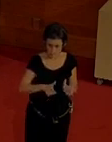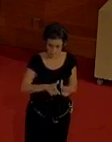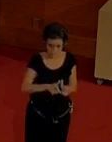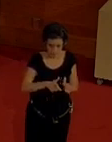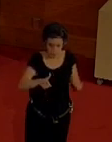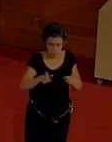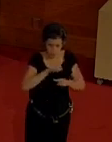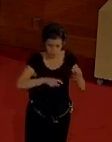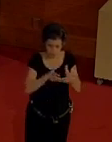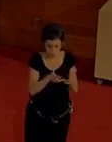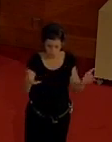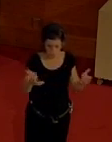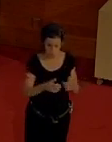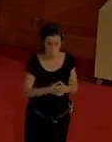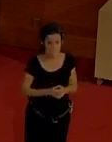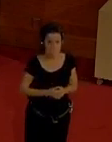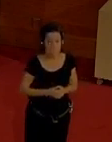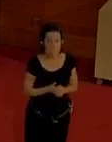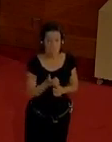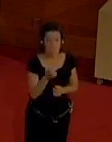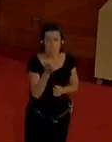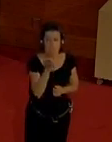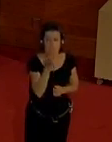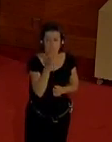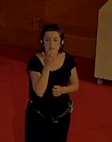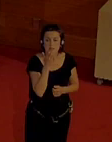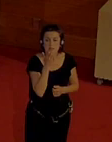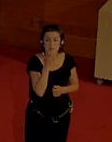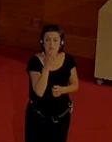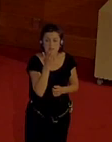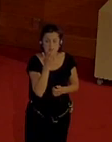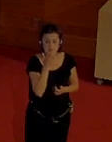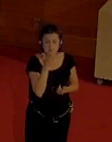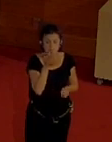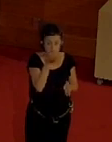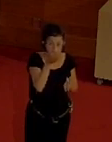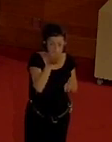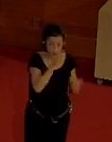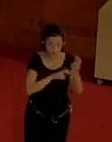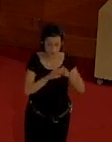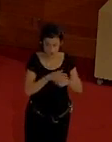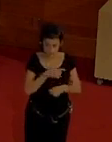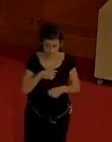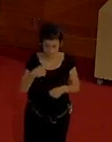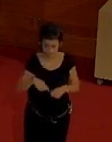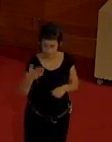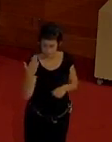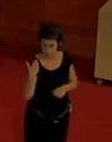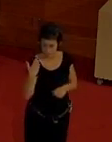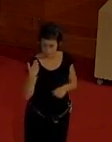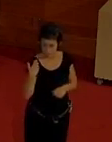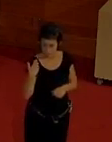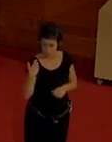el último si si busco algún ejemplo muy concreto china acaba de renunciar a dar el nivel de